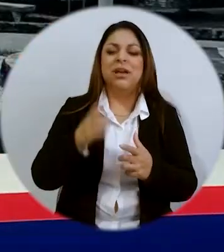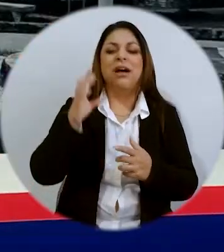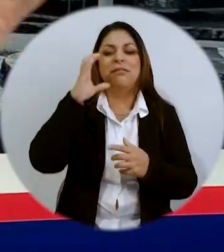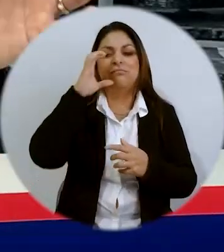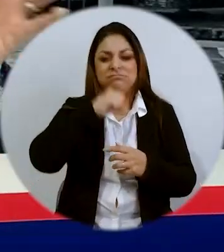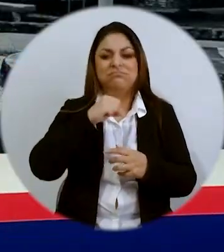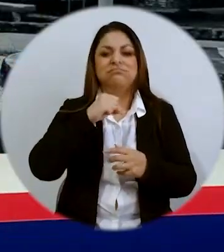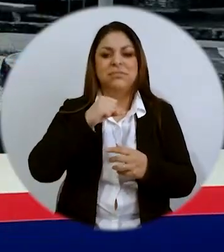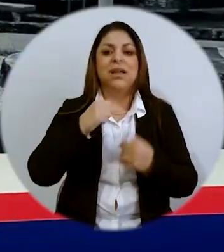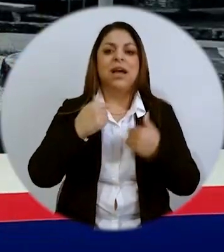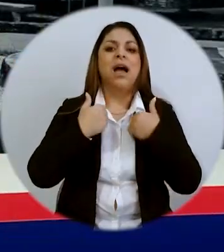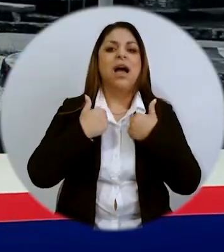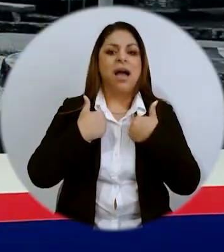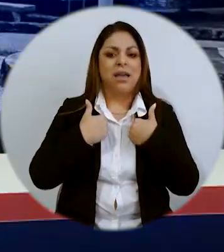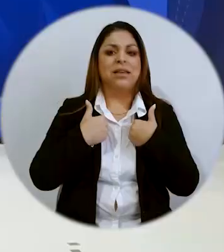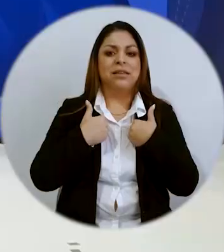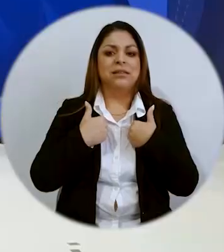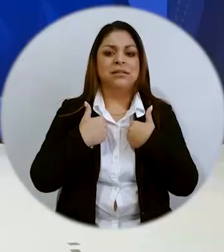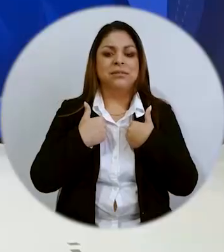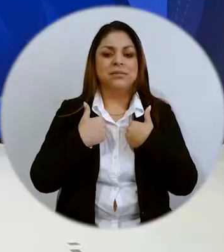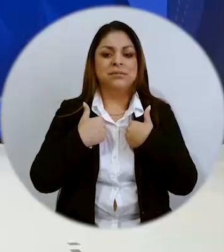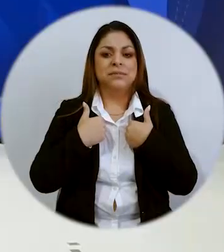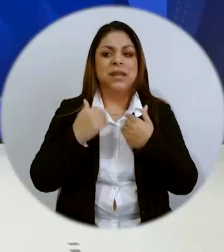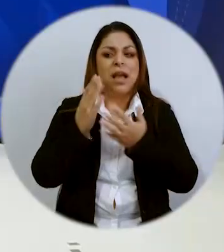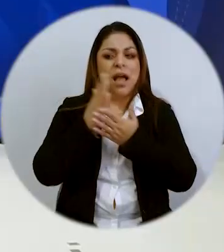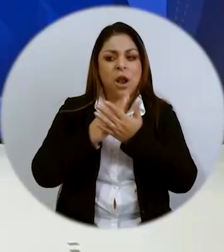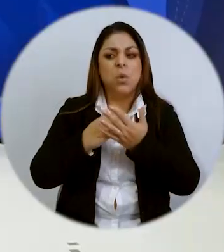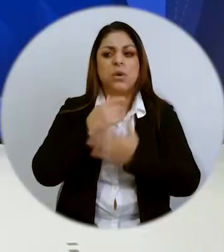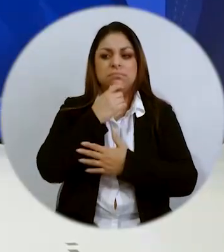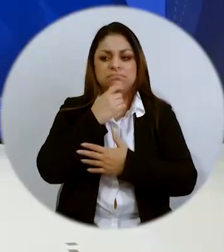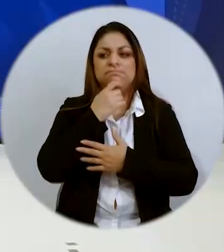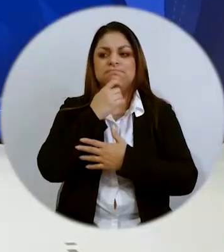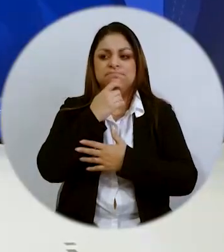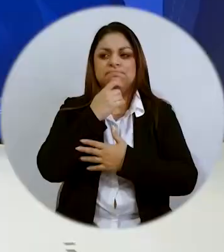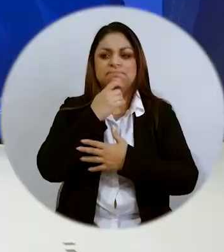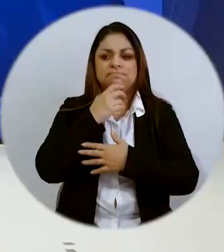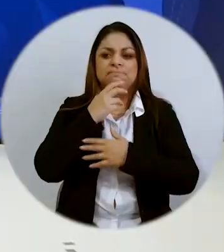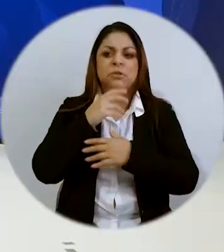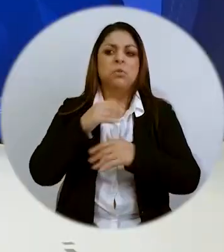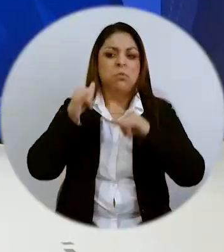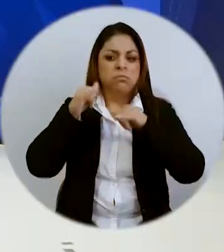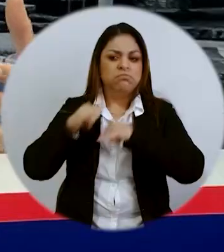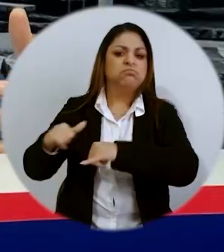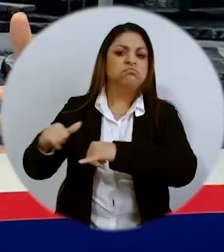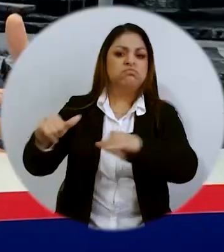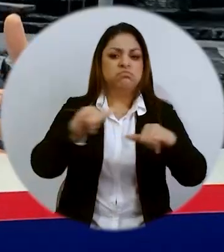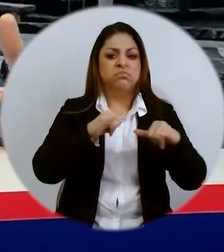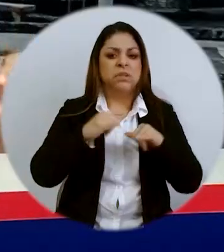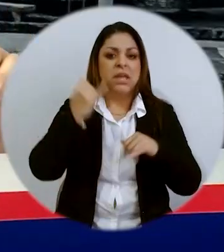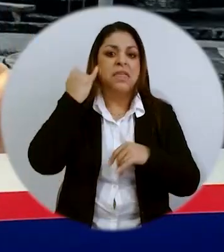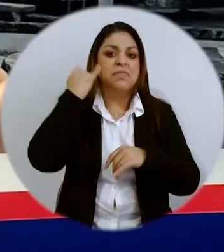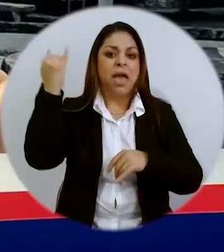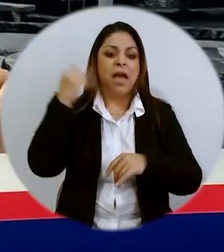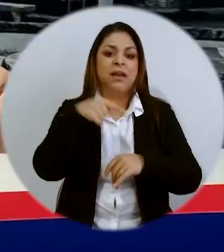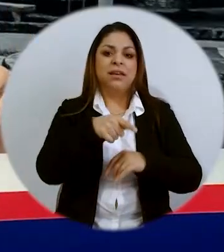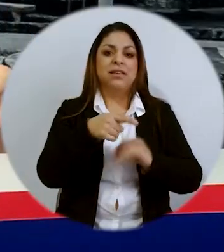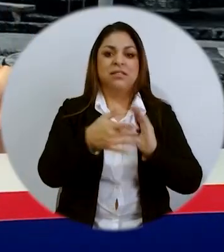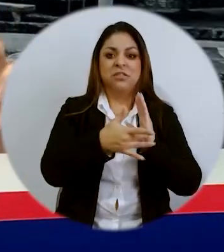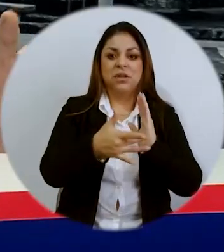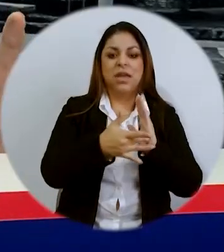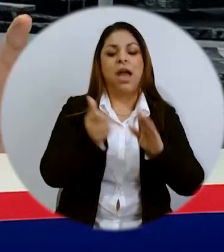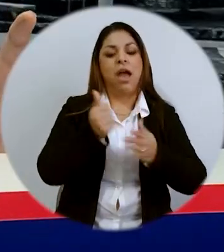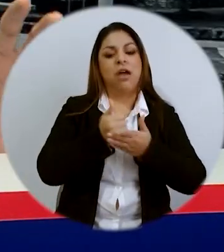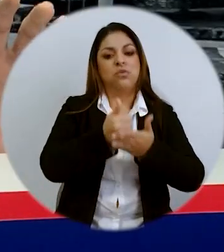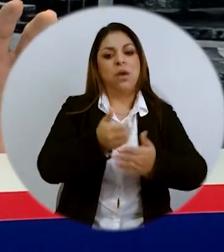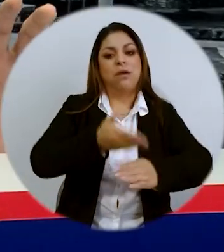Entonces vemos, hay una cierta concordancia con la idea de este mejoramiento de